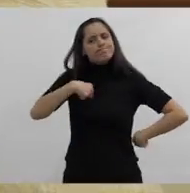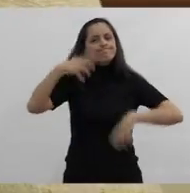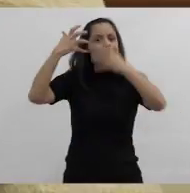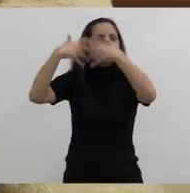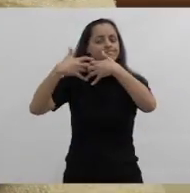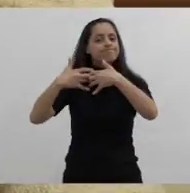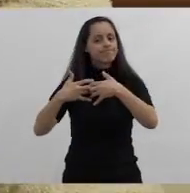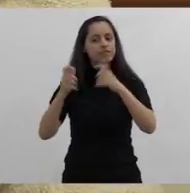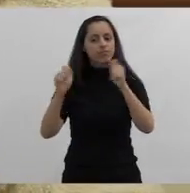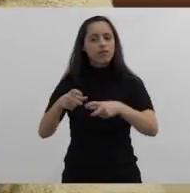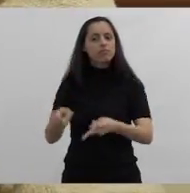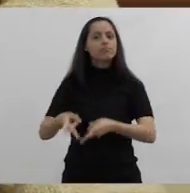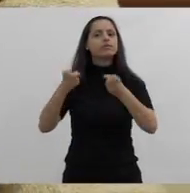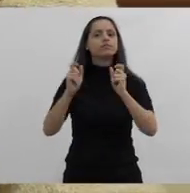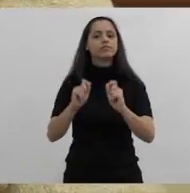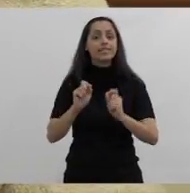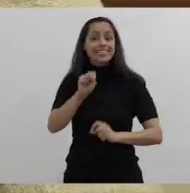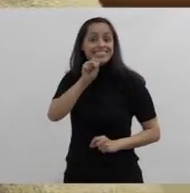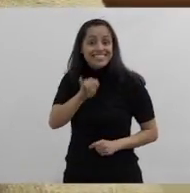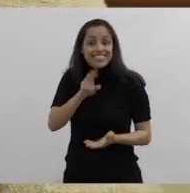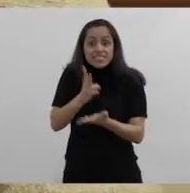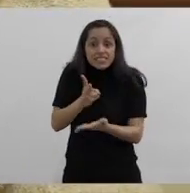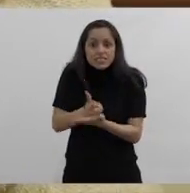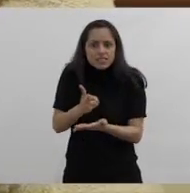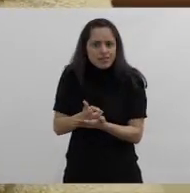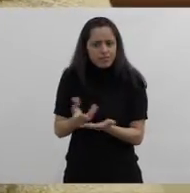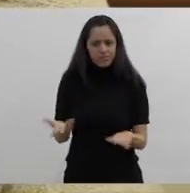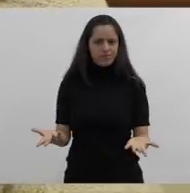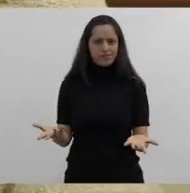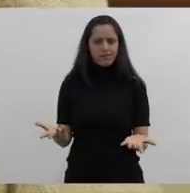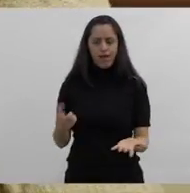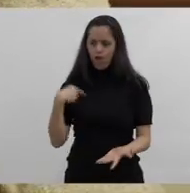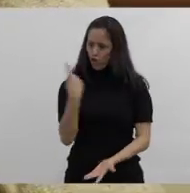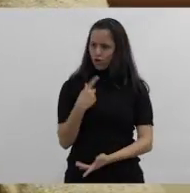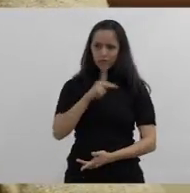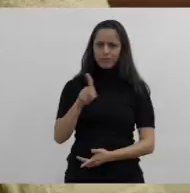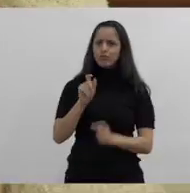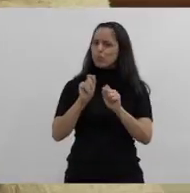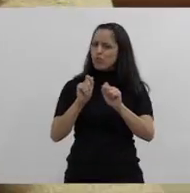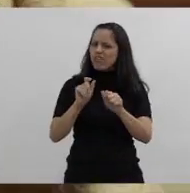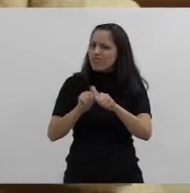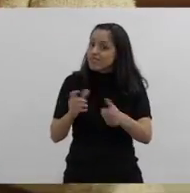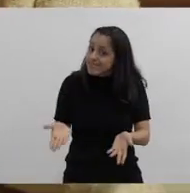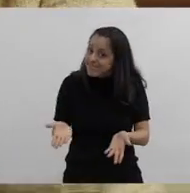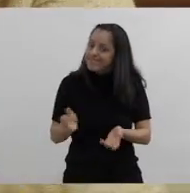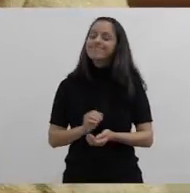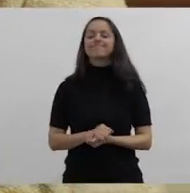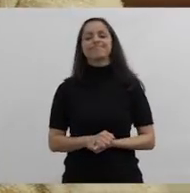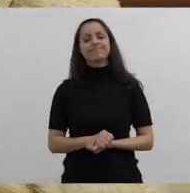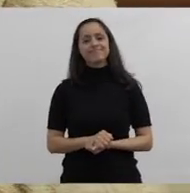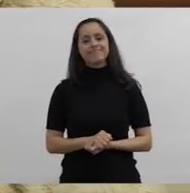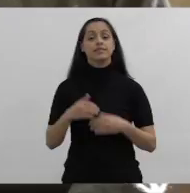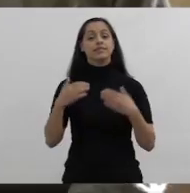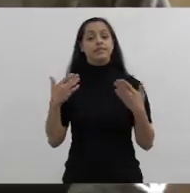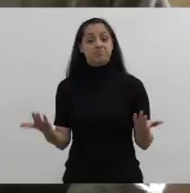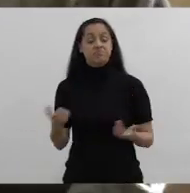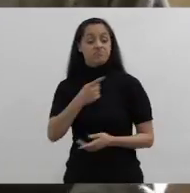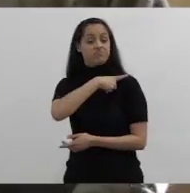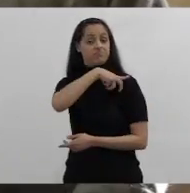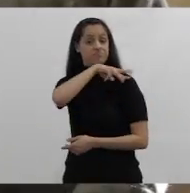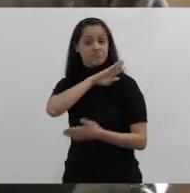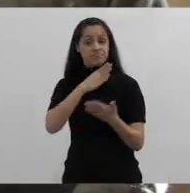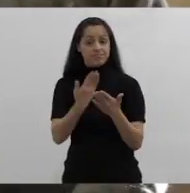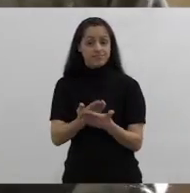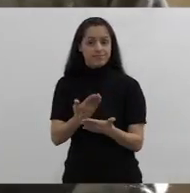y esto nos dio de alguna manera la posibilidad de pensar, bueno, si siempre pasa lo mismo, ¿Qué estamos haciendo como profesores? Y hoy